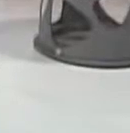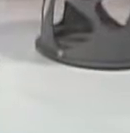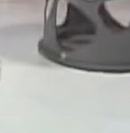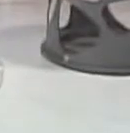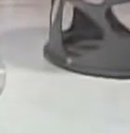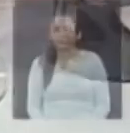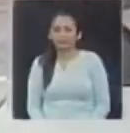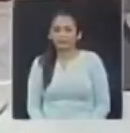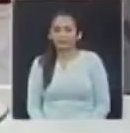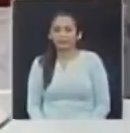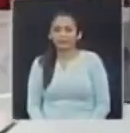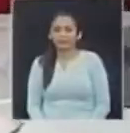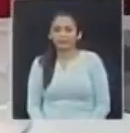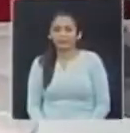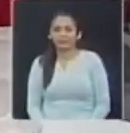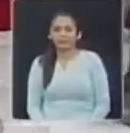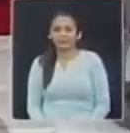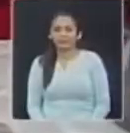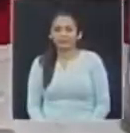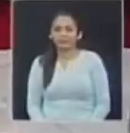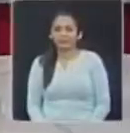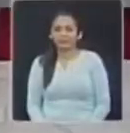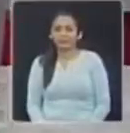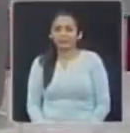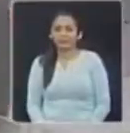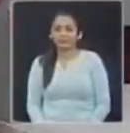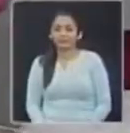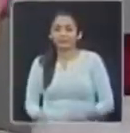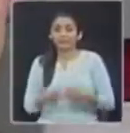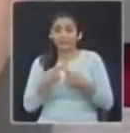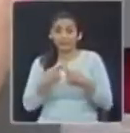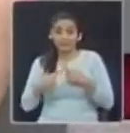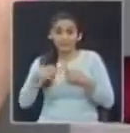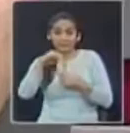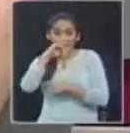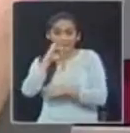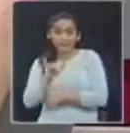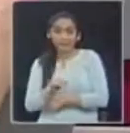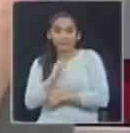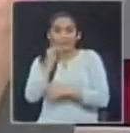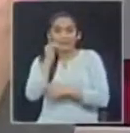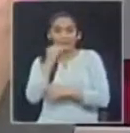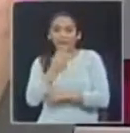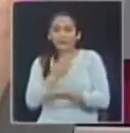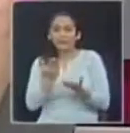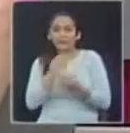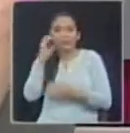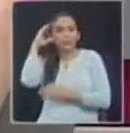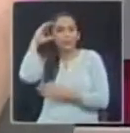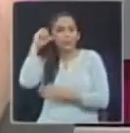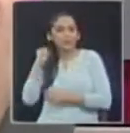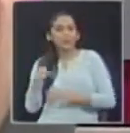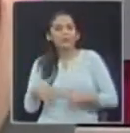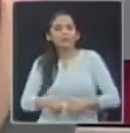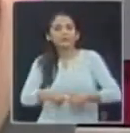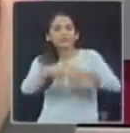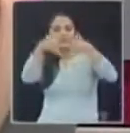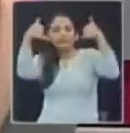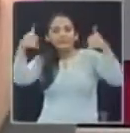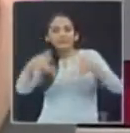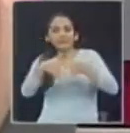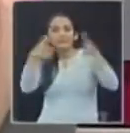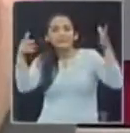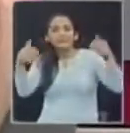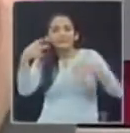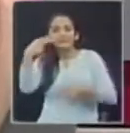Bueno, y para los amantes del mundo tuerca, este jueves en las instalaciones de Honda en Cuenca se realizará un conversatorio